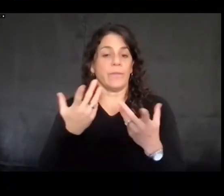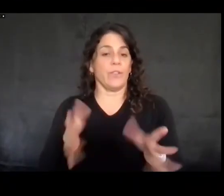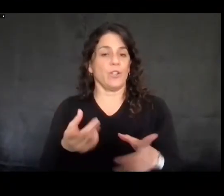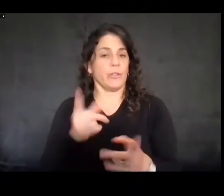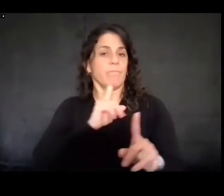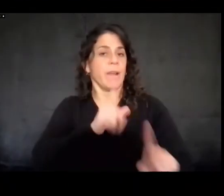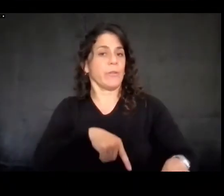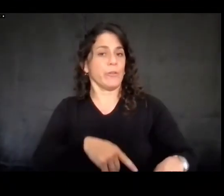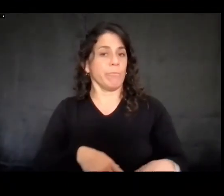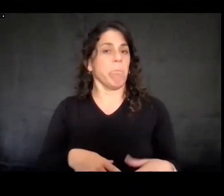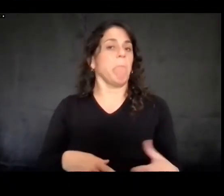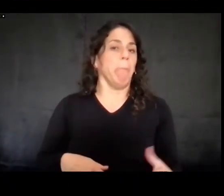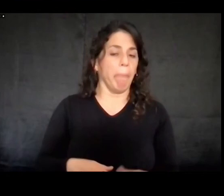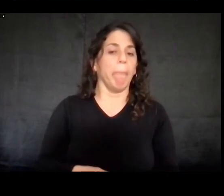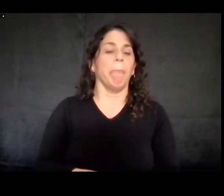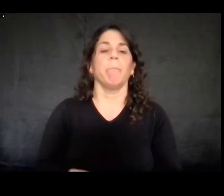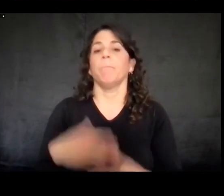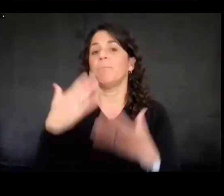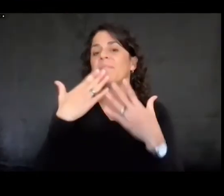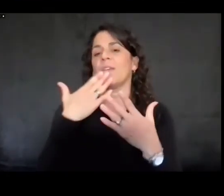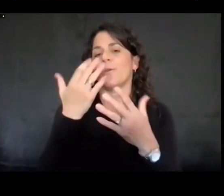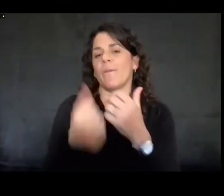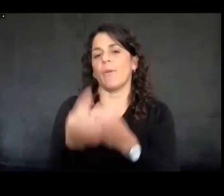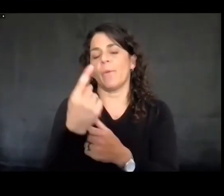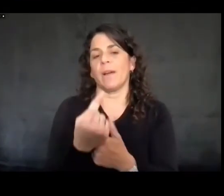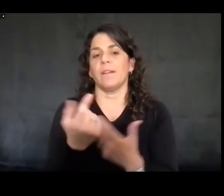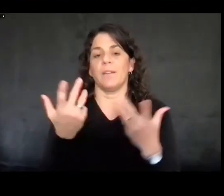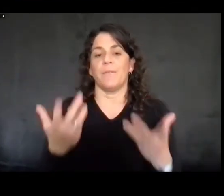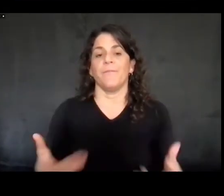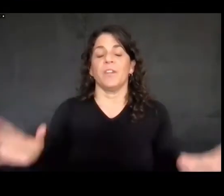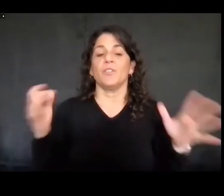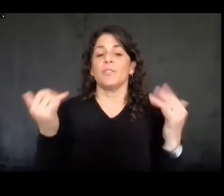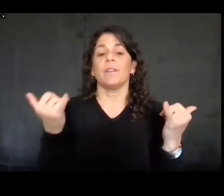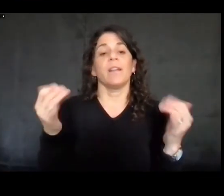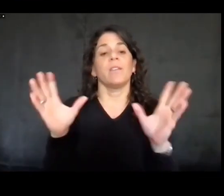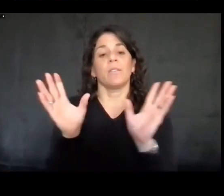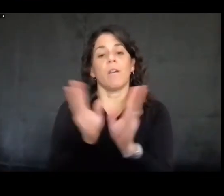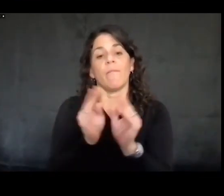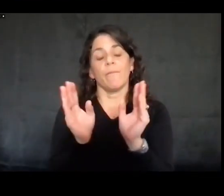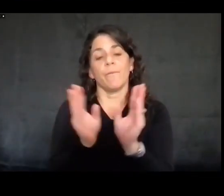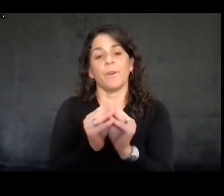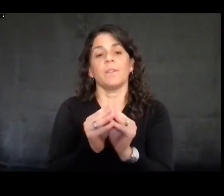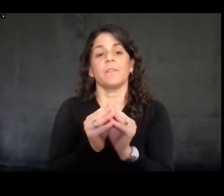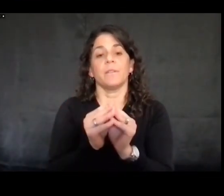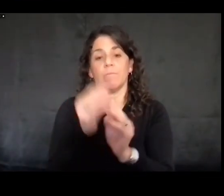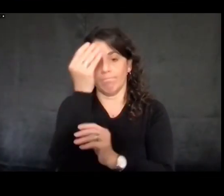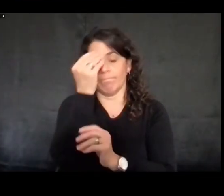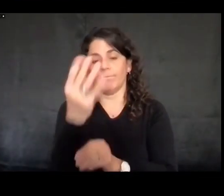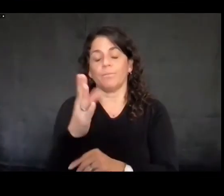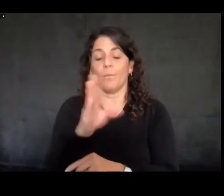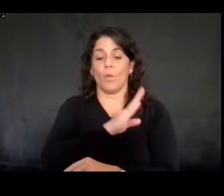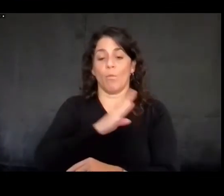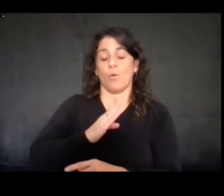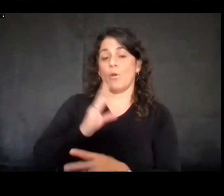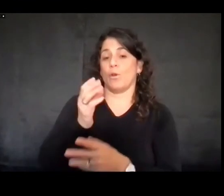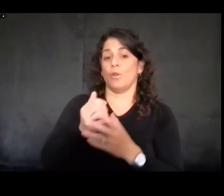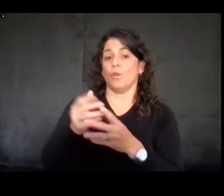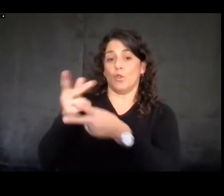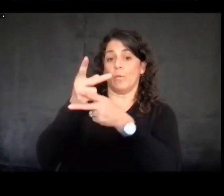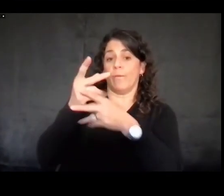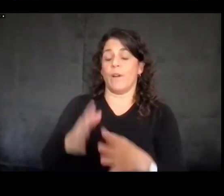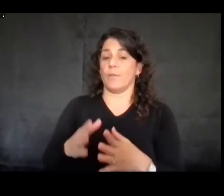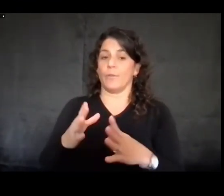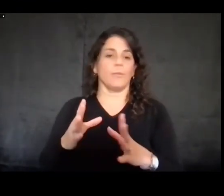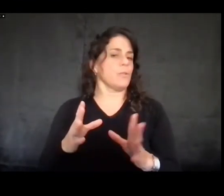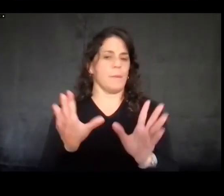las preguntas y con eso muchas gracias a todos eso concluye la conferencia de prensa consejos supervisores